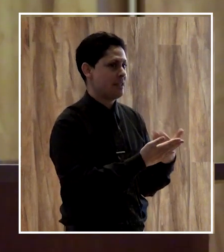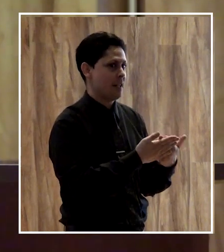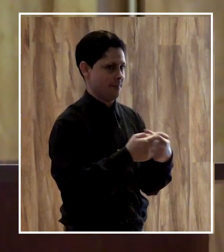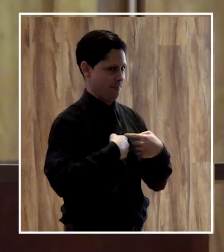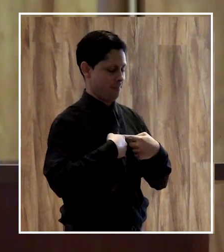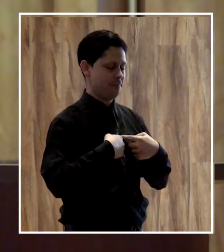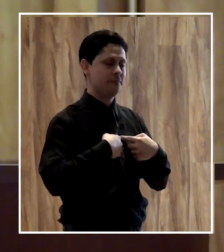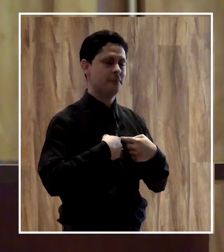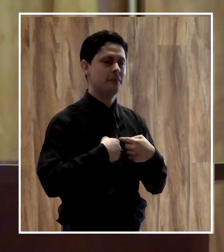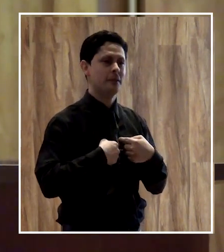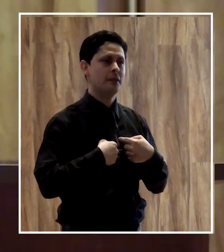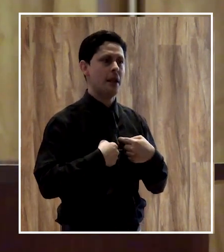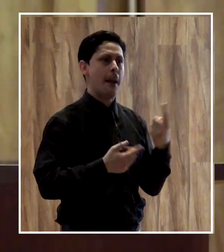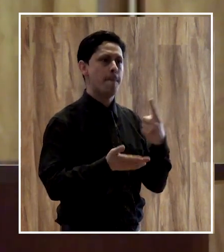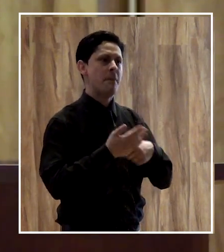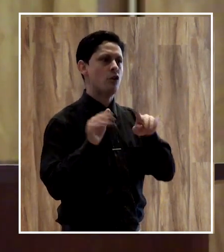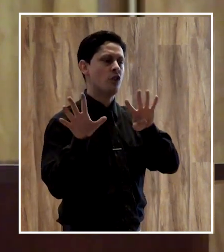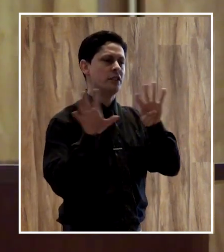En